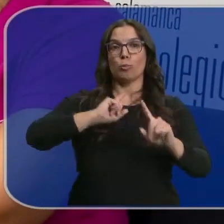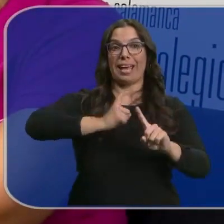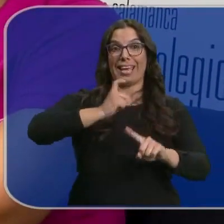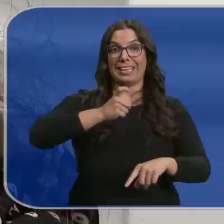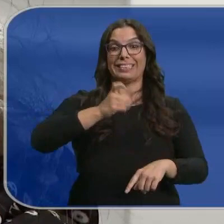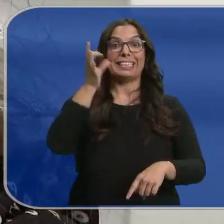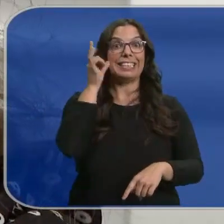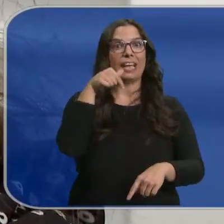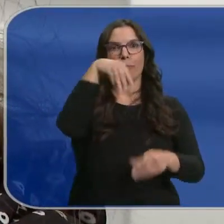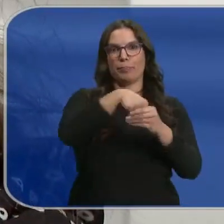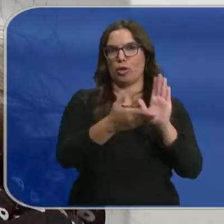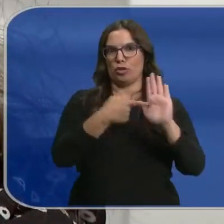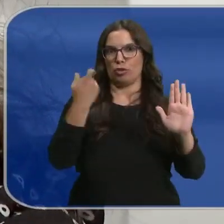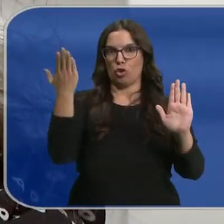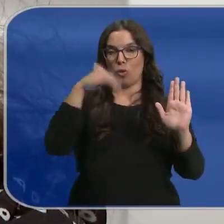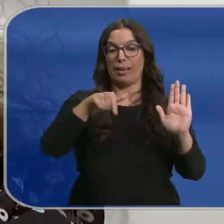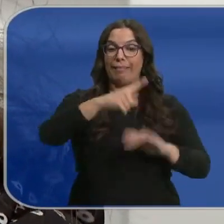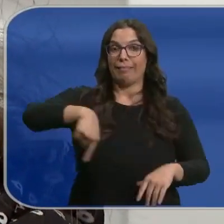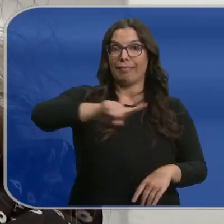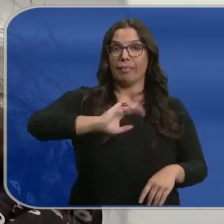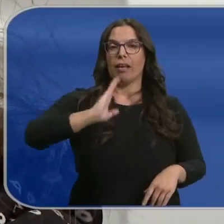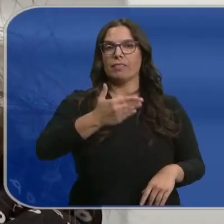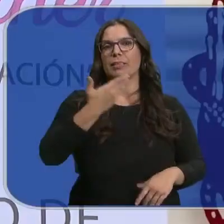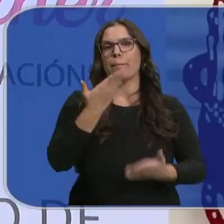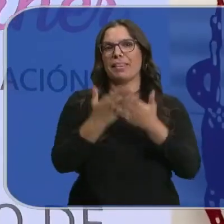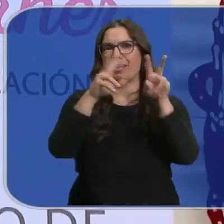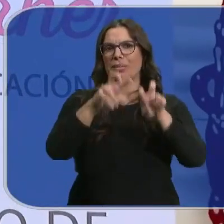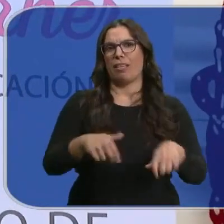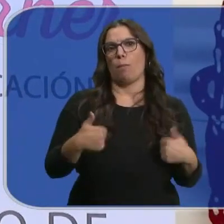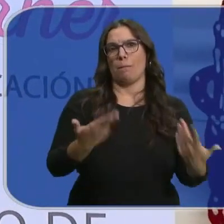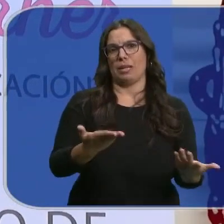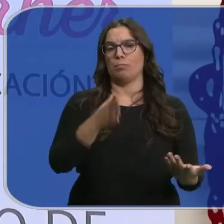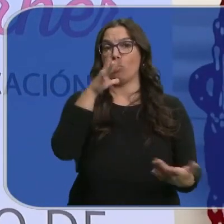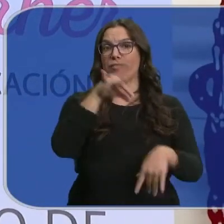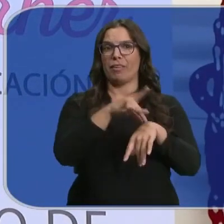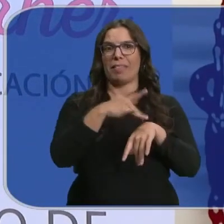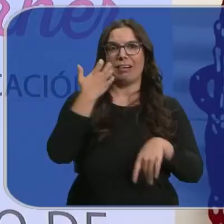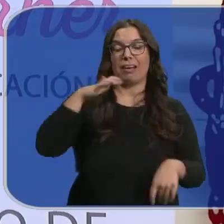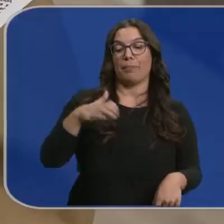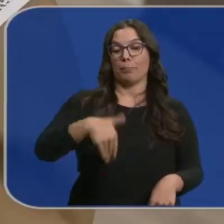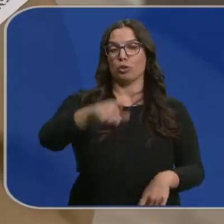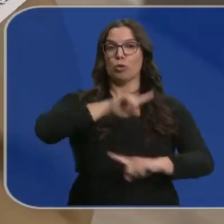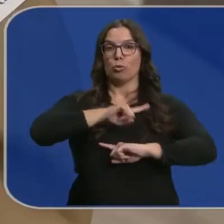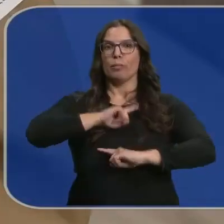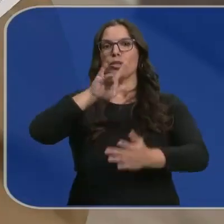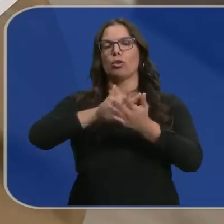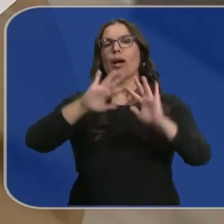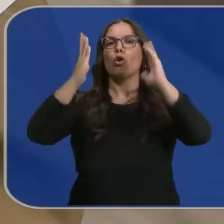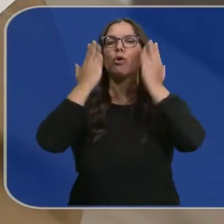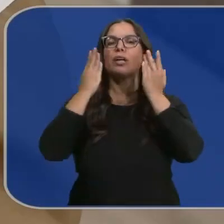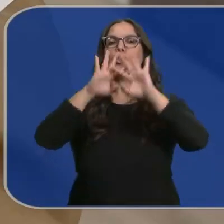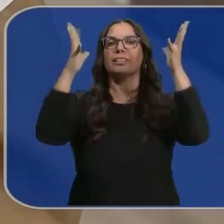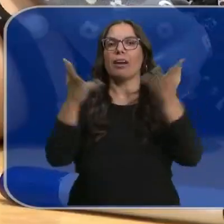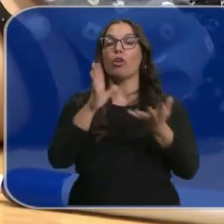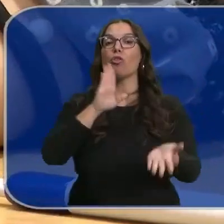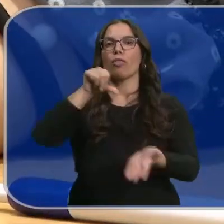en niñas. Las afectadas piden una mayor investigación de esta enfermedad rara. En noviembre tendrá lugar un congreso internacional